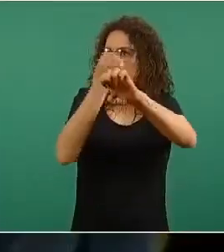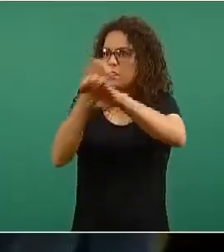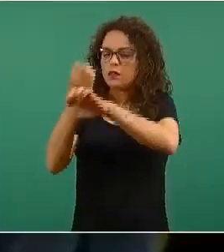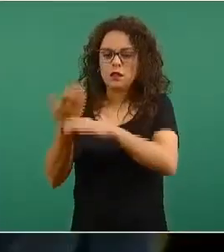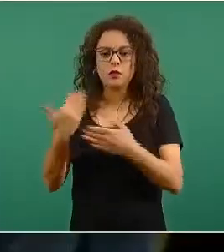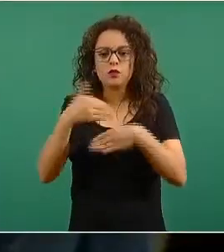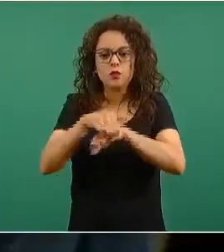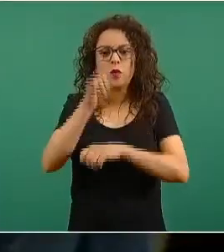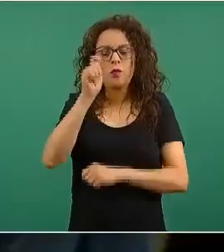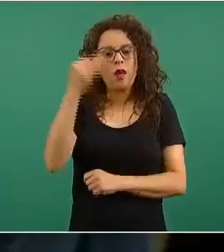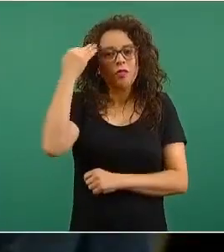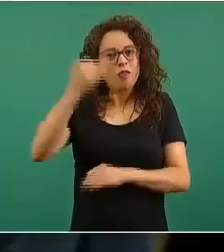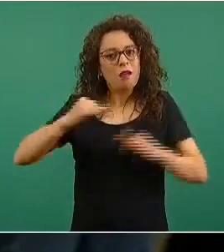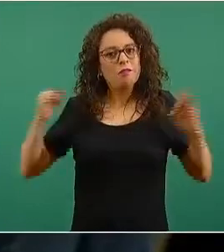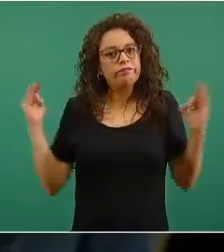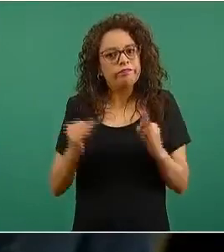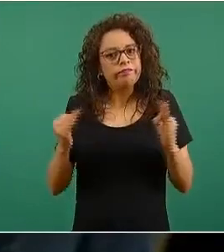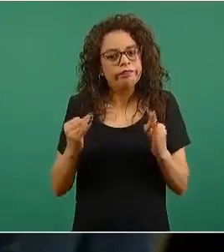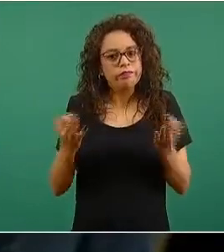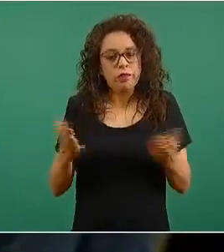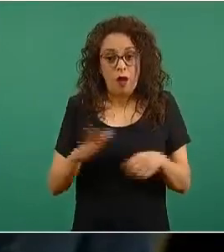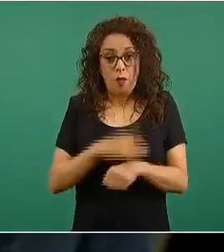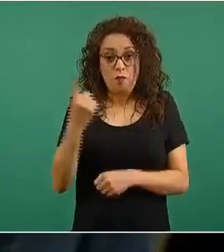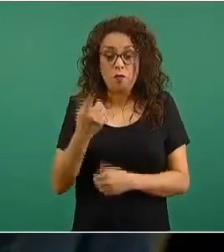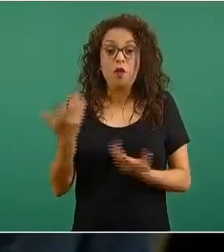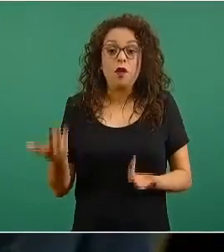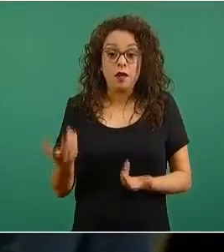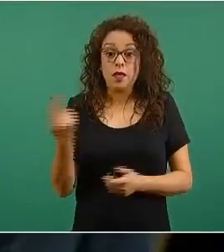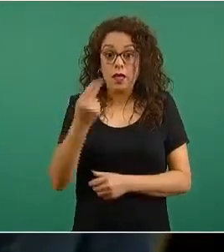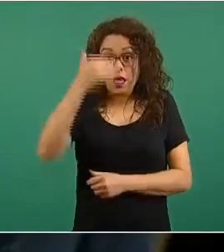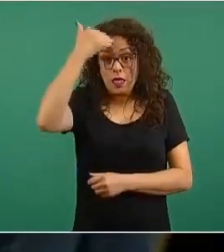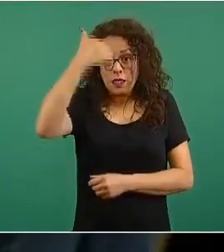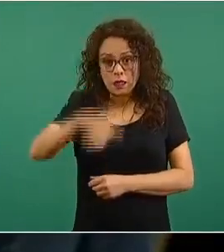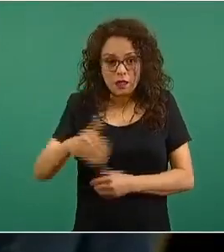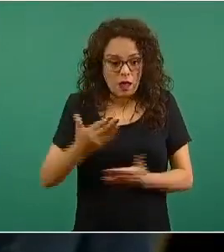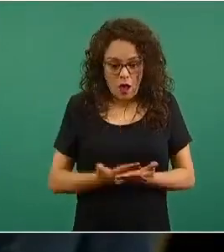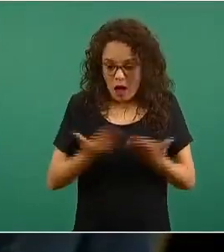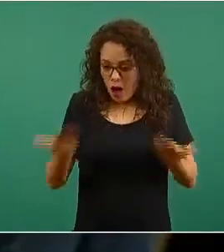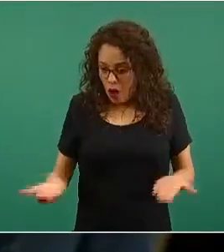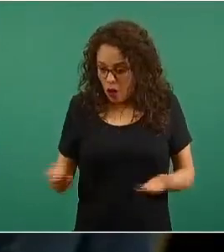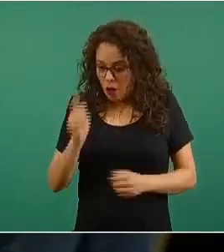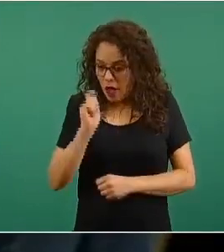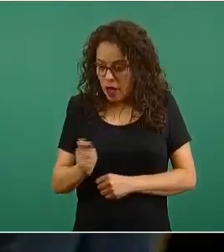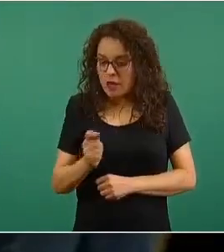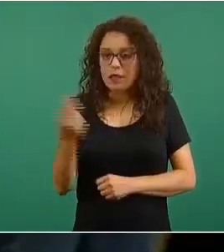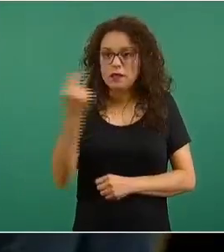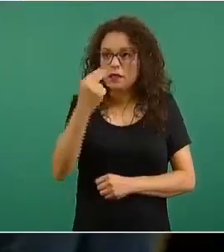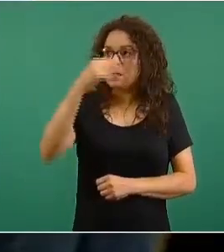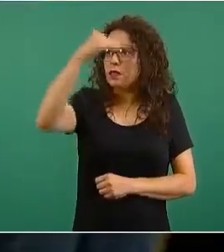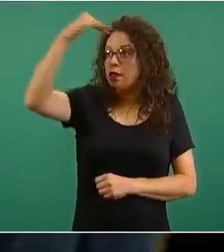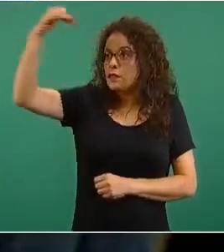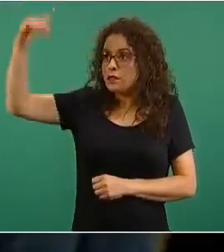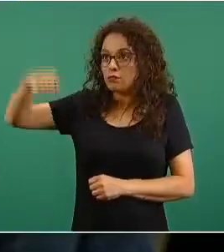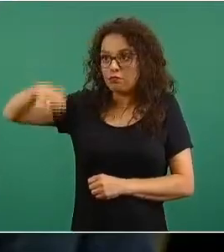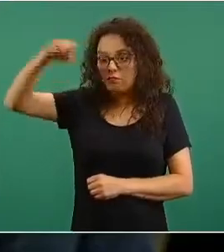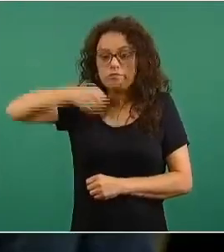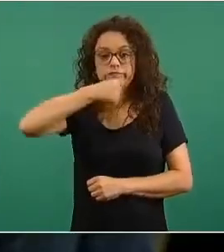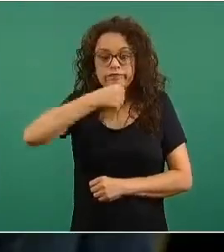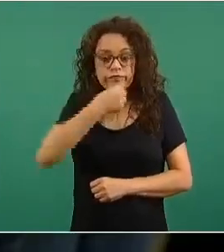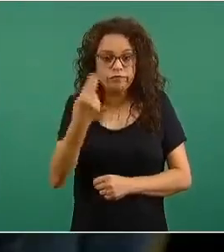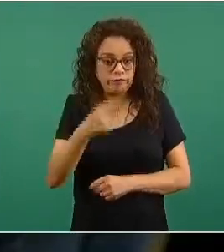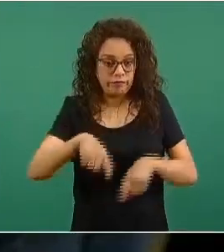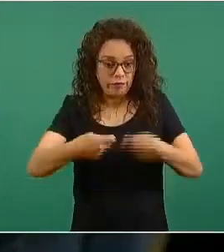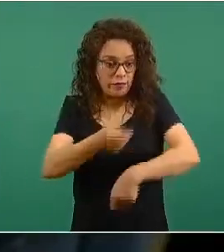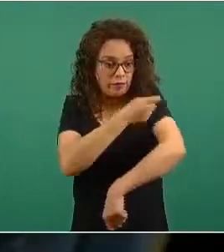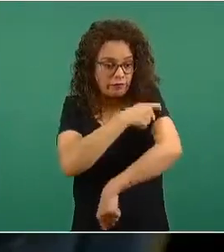frío para saber pues cuáles son los retos a los que se enfrentan pues ahora para vacunar a adultos mayores? ¿Qué tanta inversión? ¿Cuál